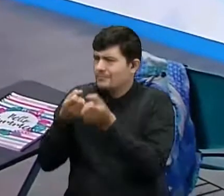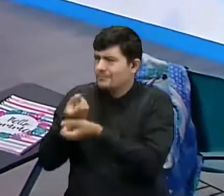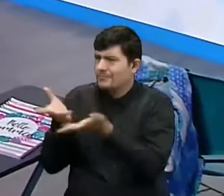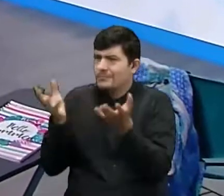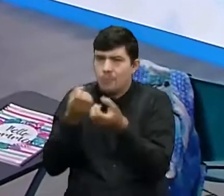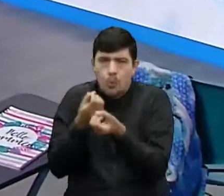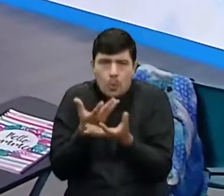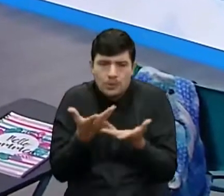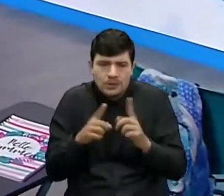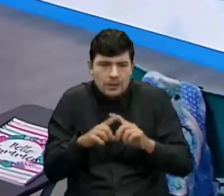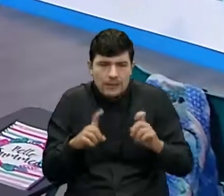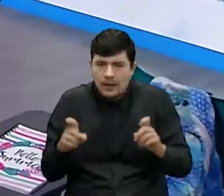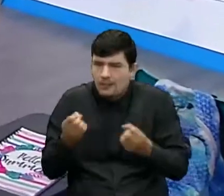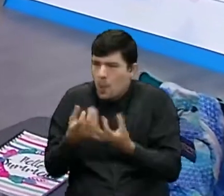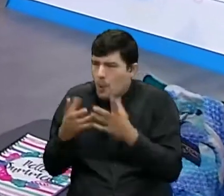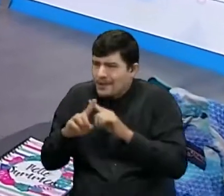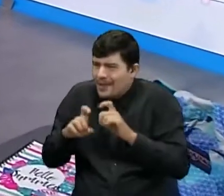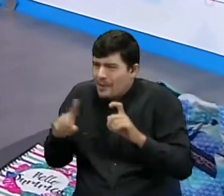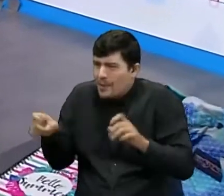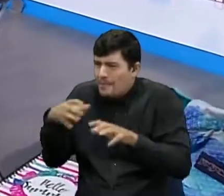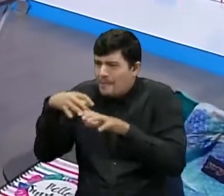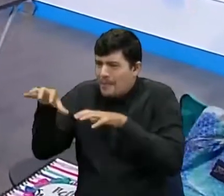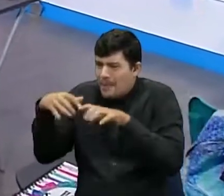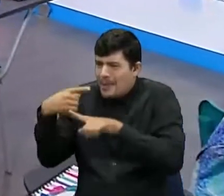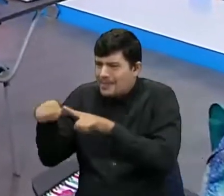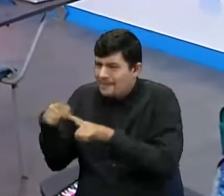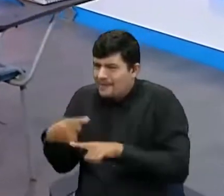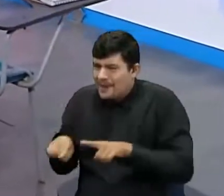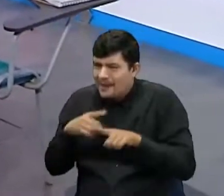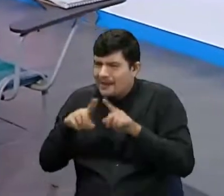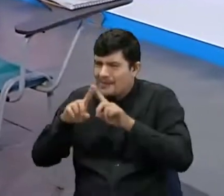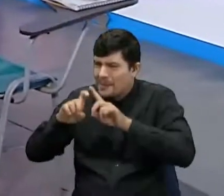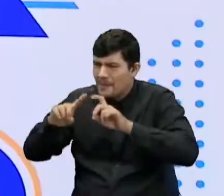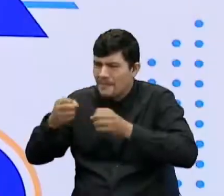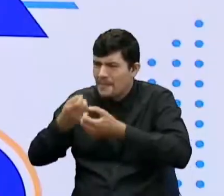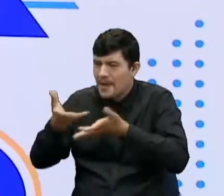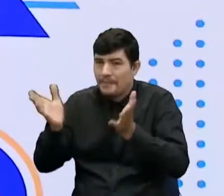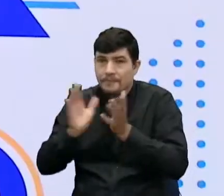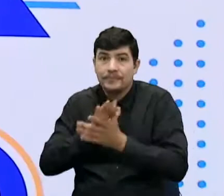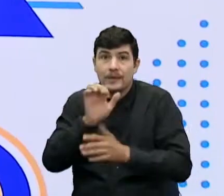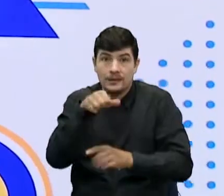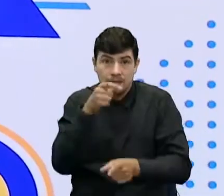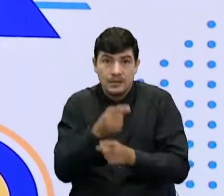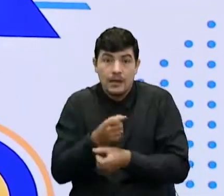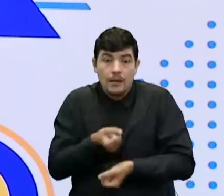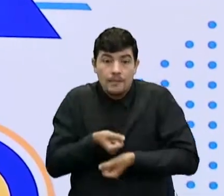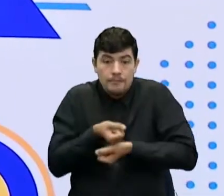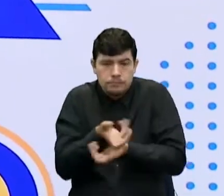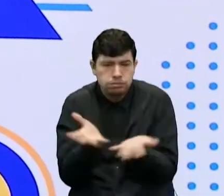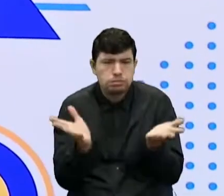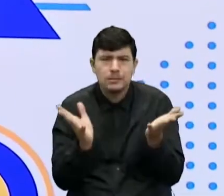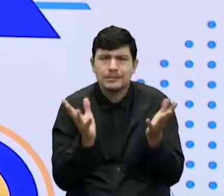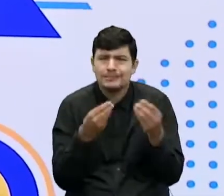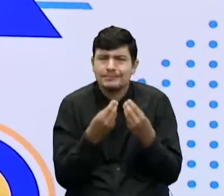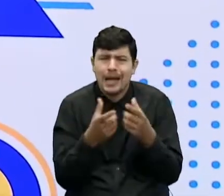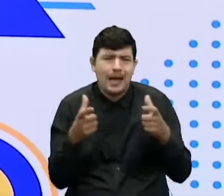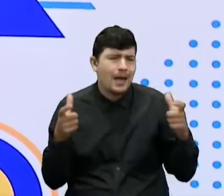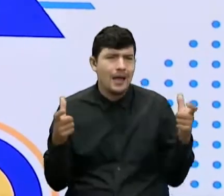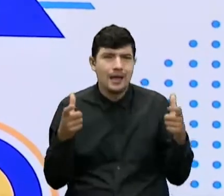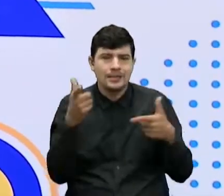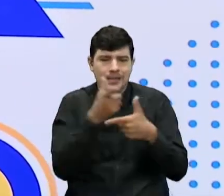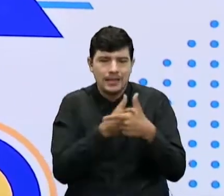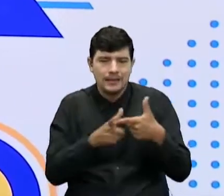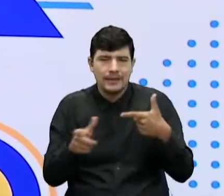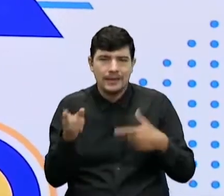pues son muchas cosas Es cuando hay muchas Tres de algo Exacto, exacto Y esta diversidad Es tan grande Que se divide